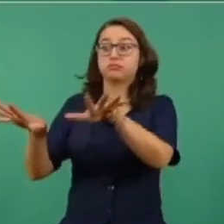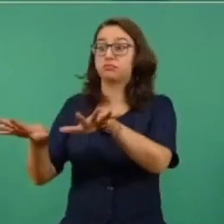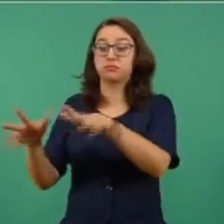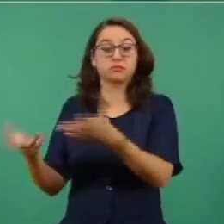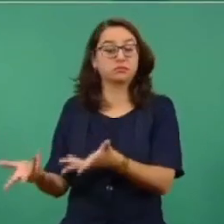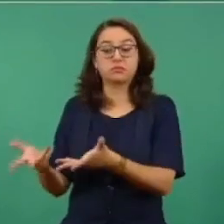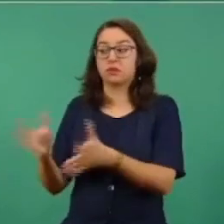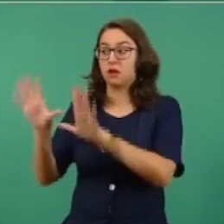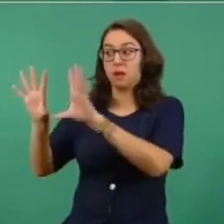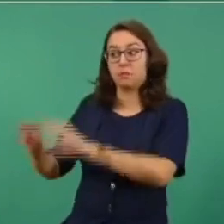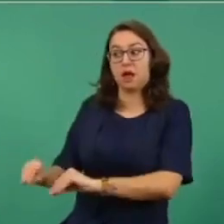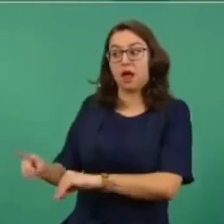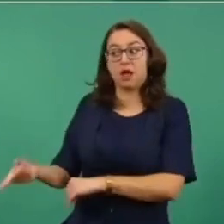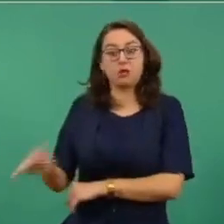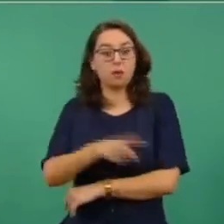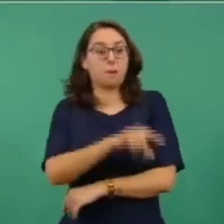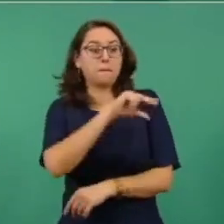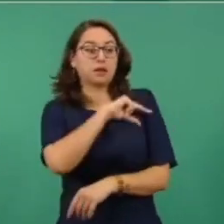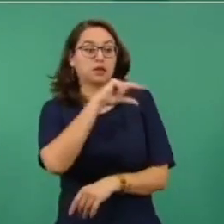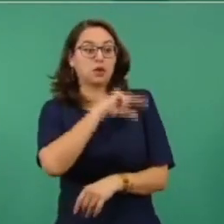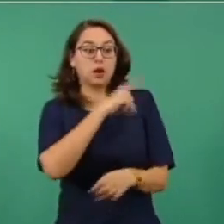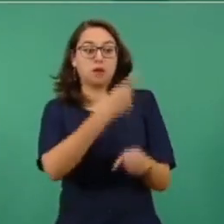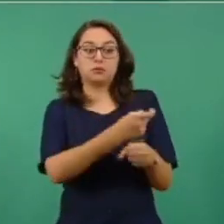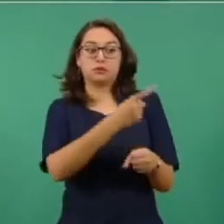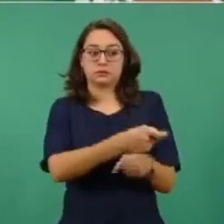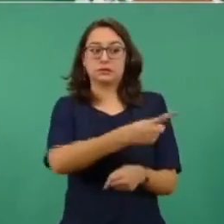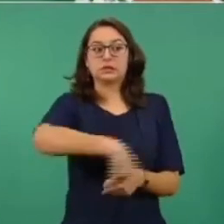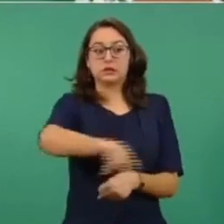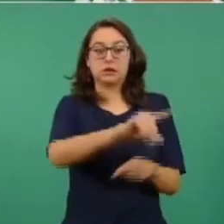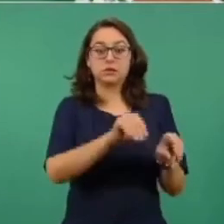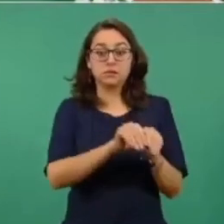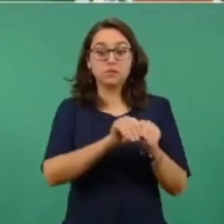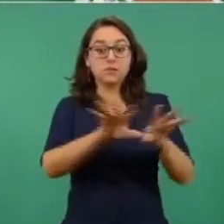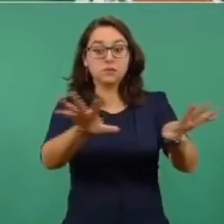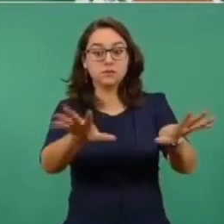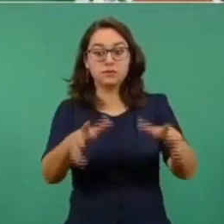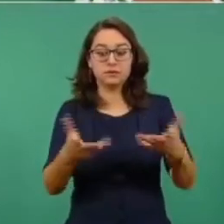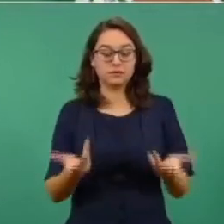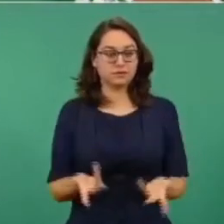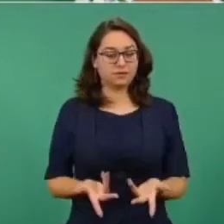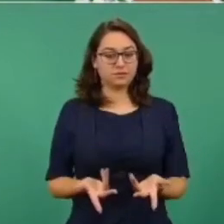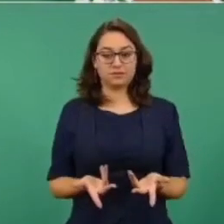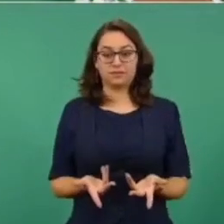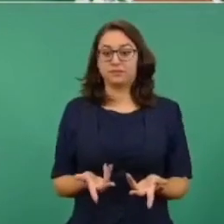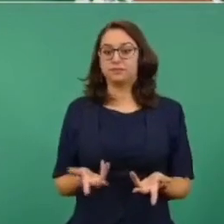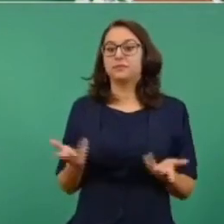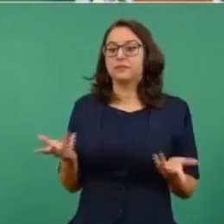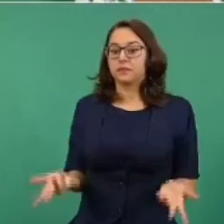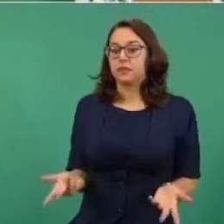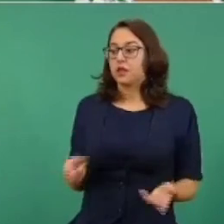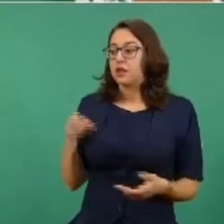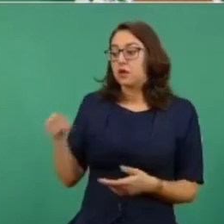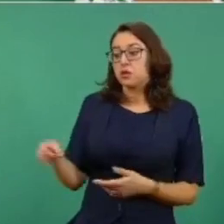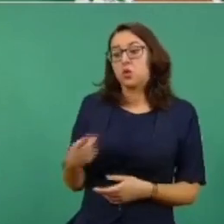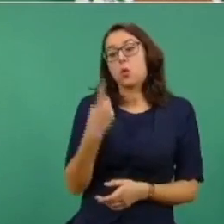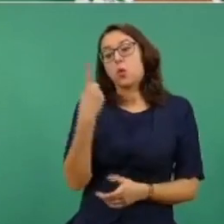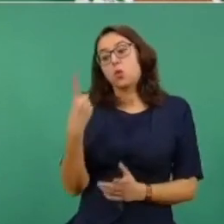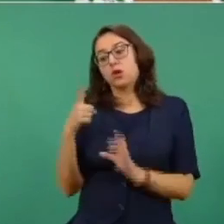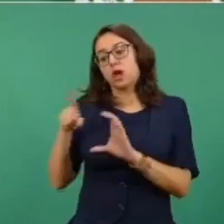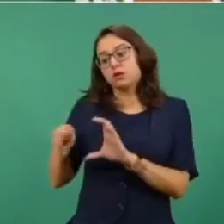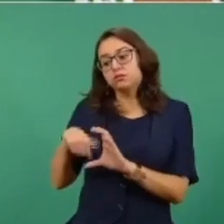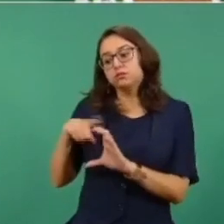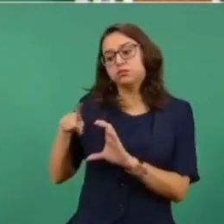privadas, extranjeras, solo permitiéndoles generar, que no tengan 1 o 2